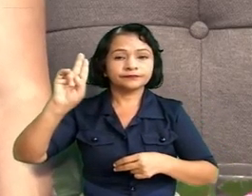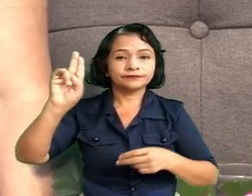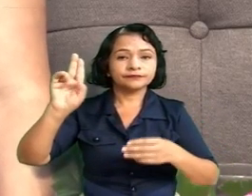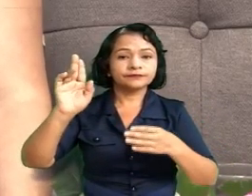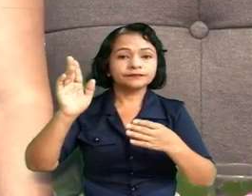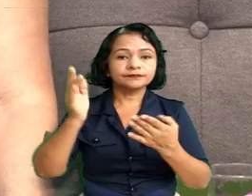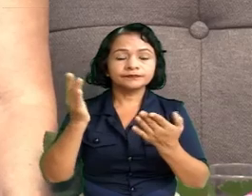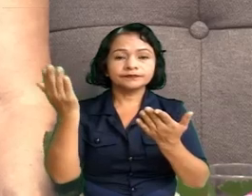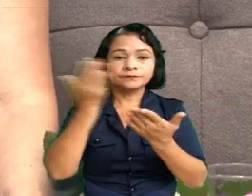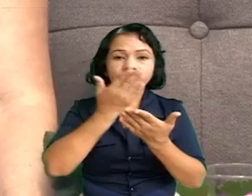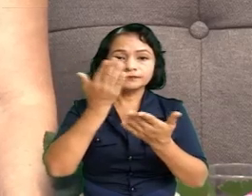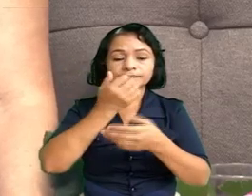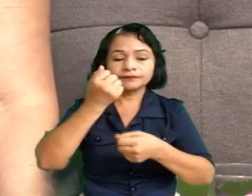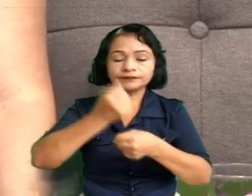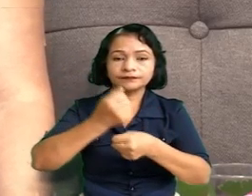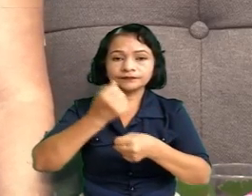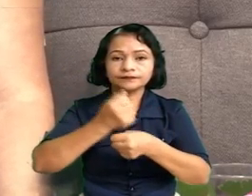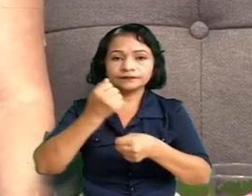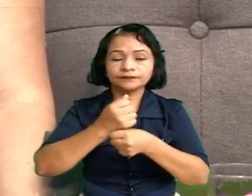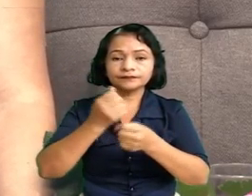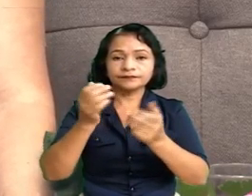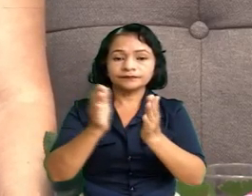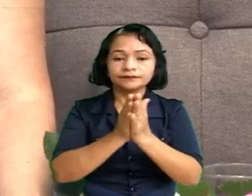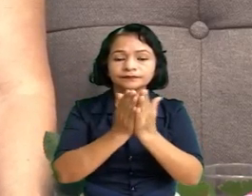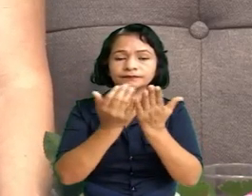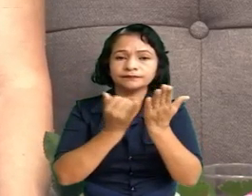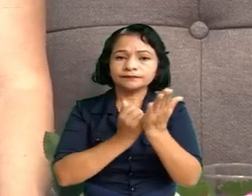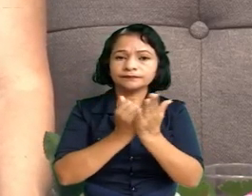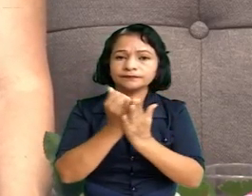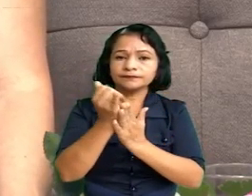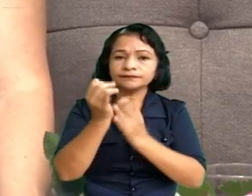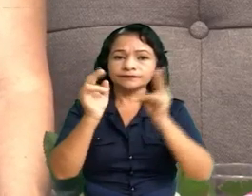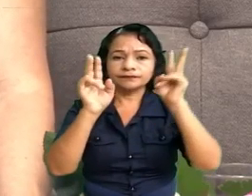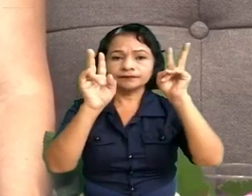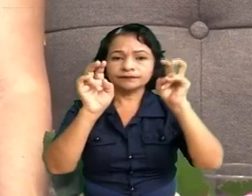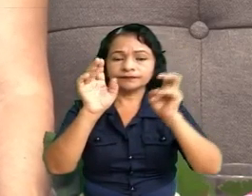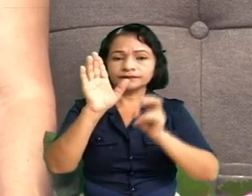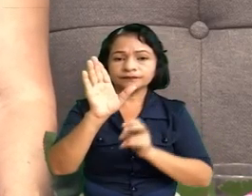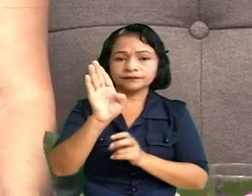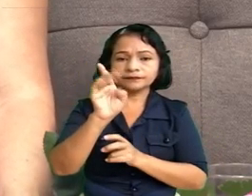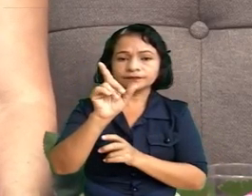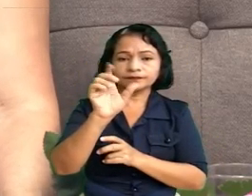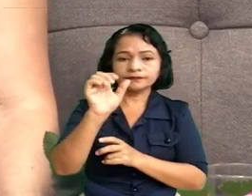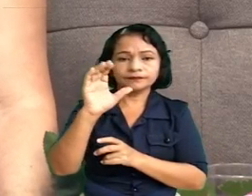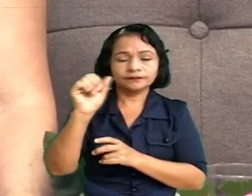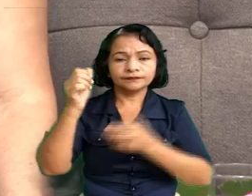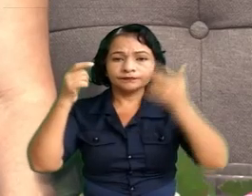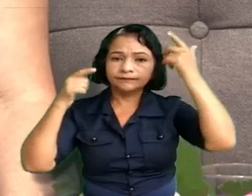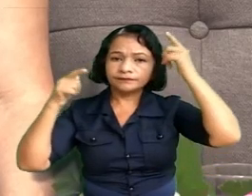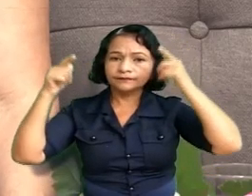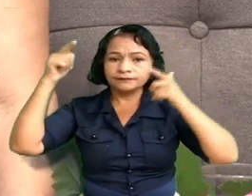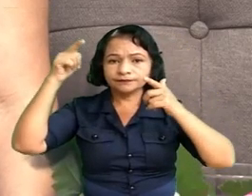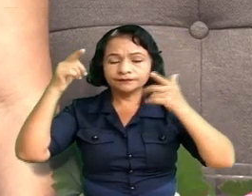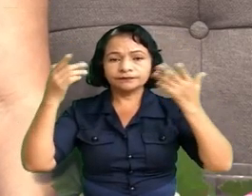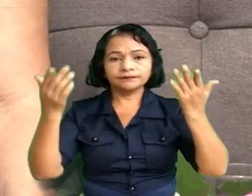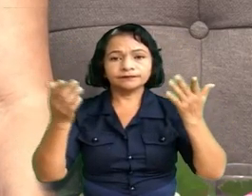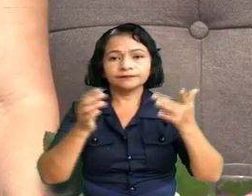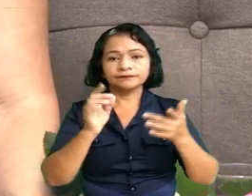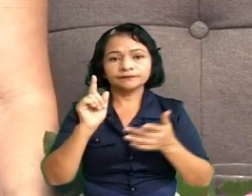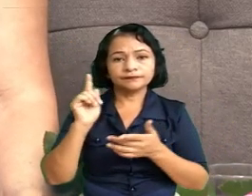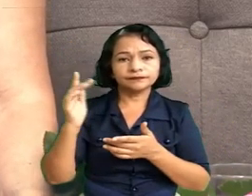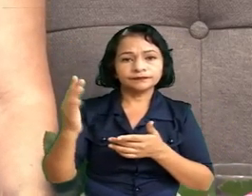los estudiantes están trabajando en monografías sobre Blanquita Arauz, sobre el general Sandino. O sea, es todo